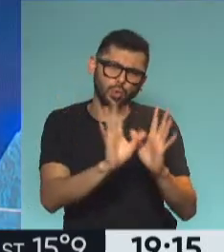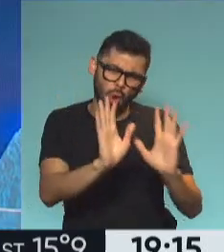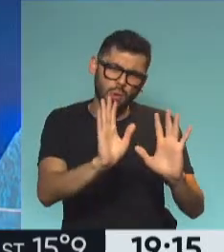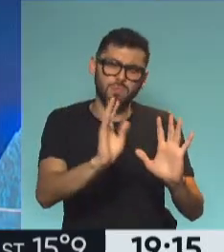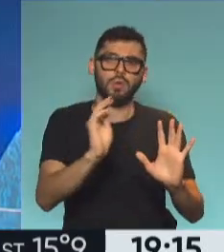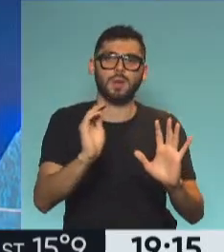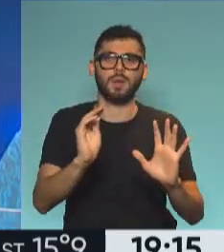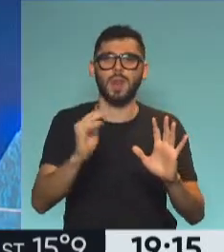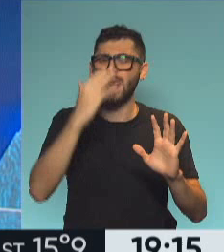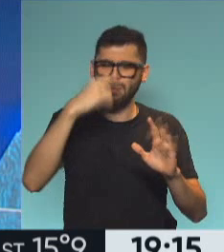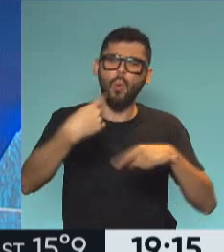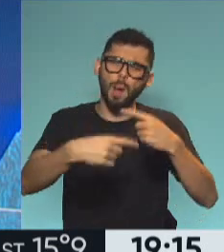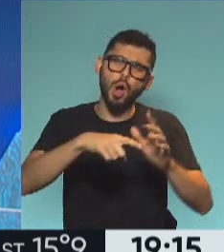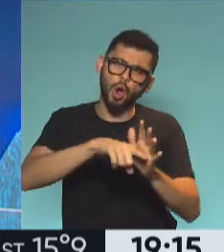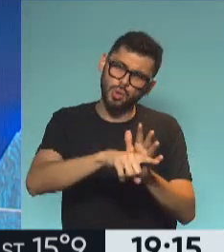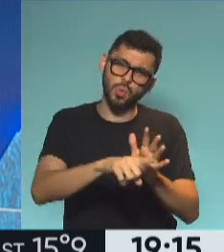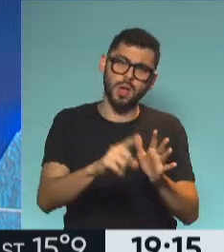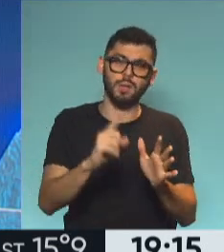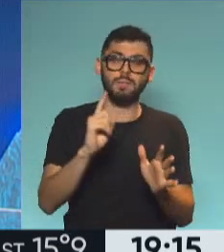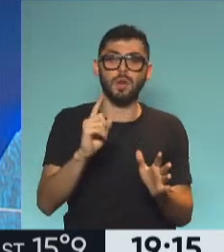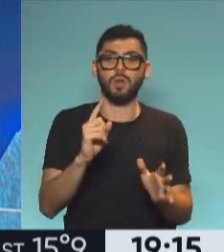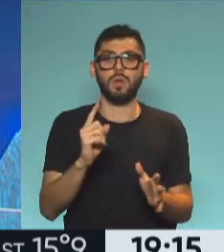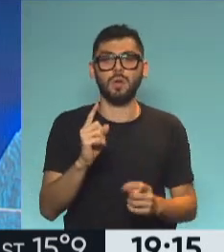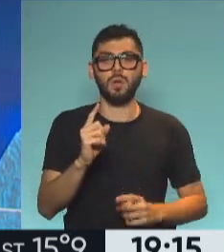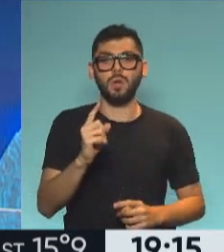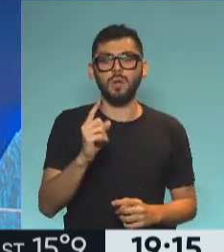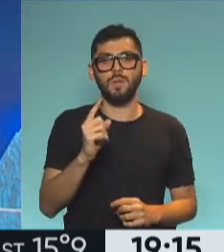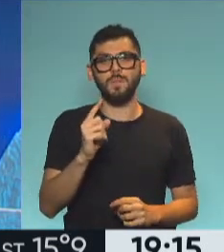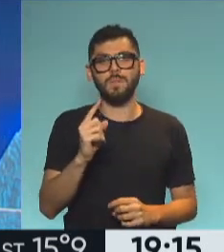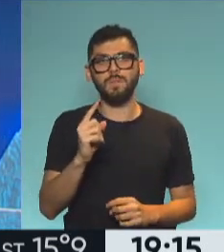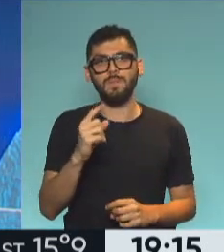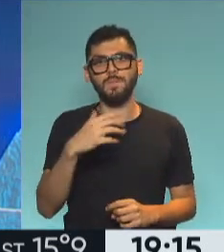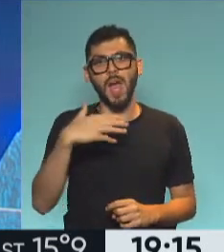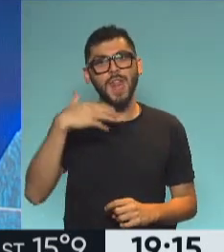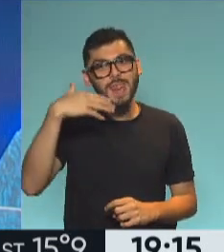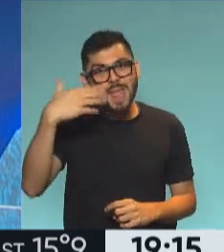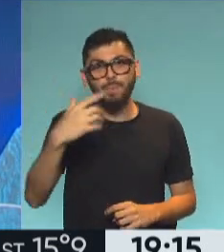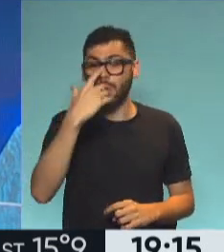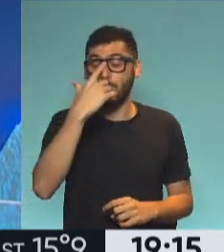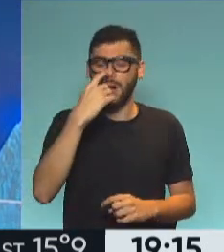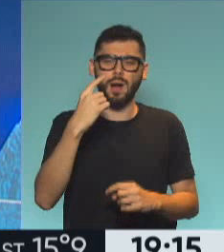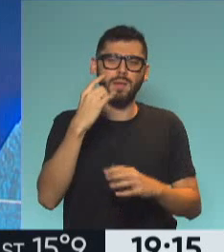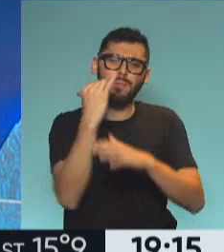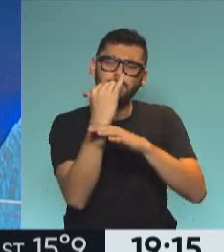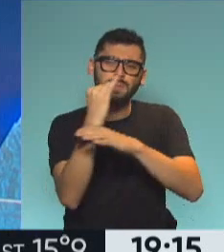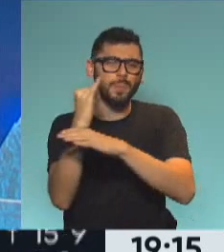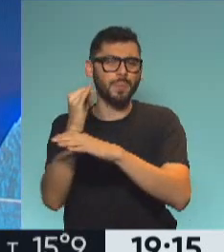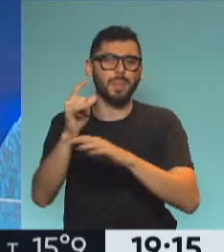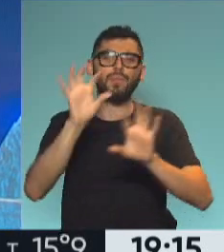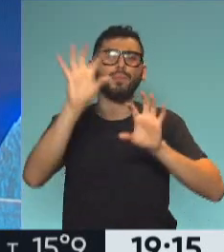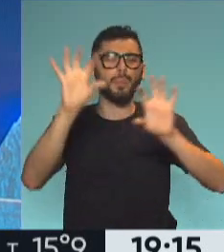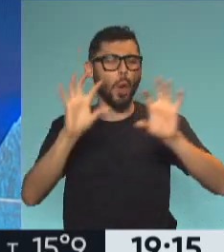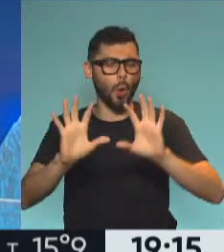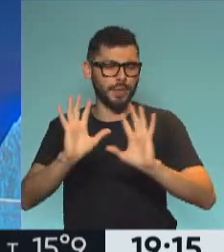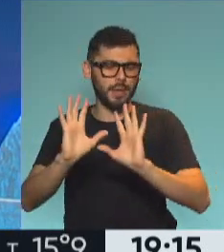seguir, pero no solamente preocupan y después estaremos visitando o recorriendo, mostrando la recorrida por distintas